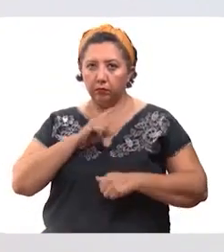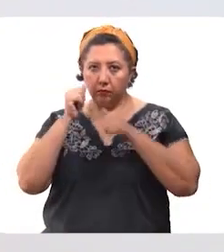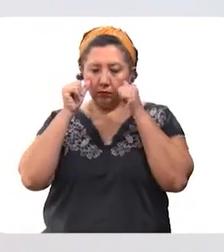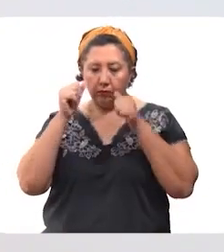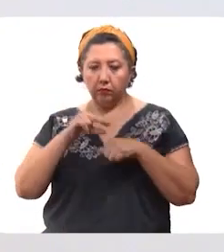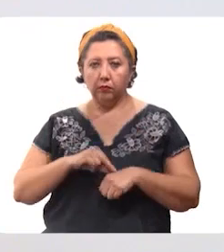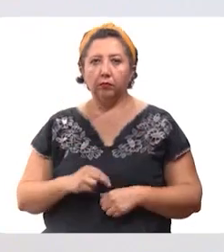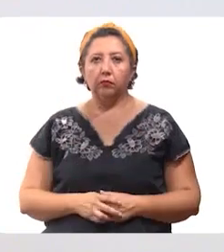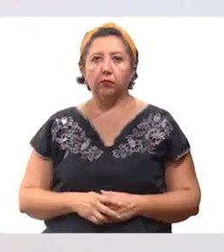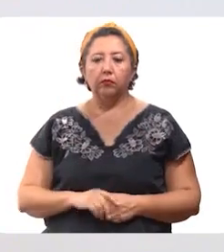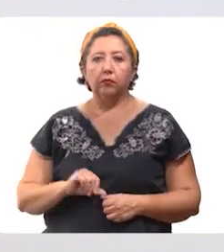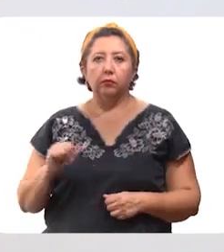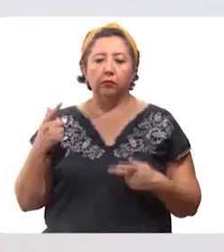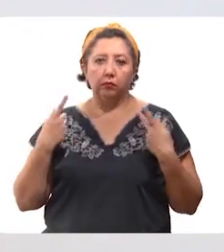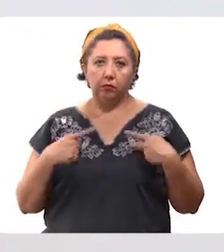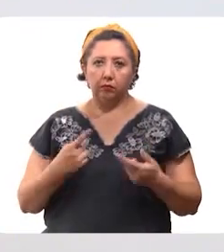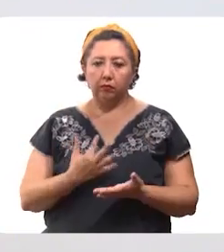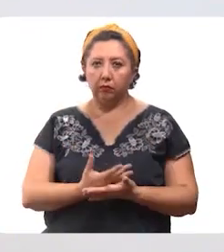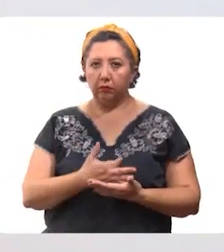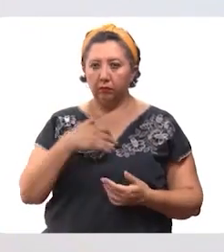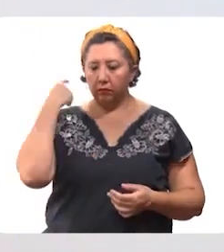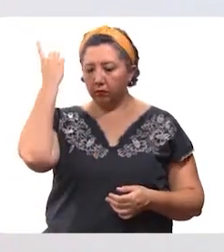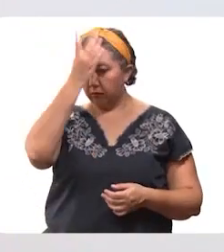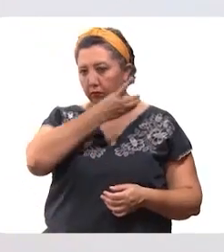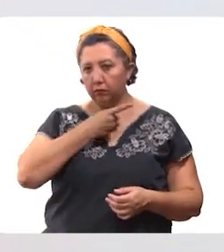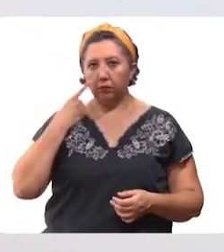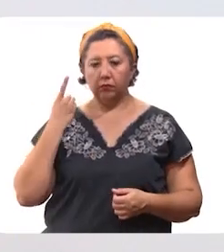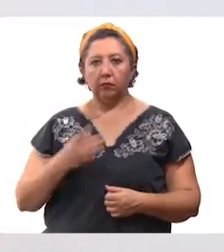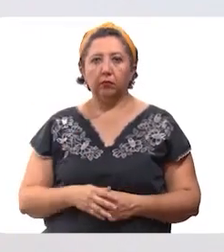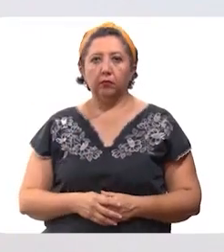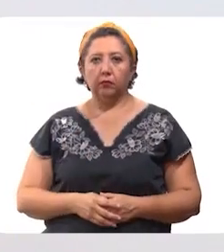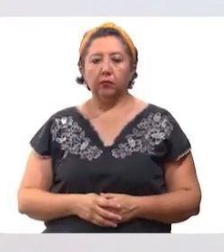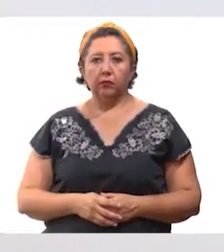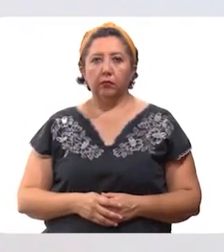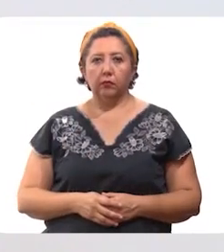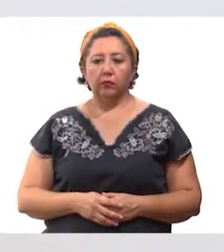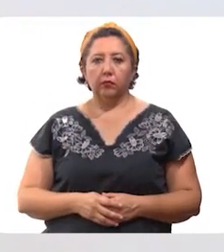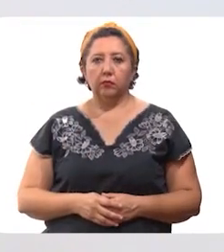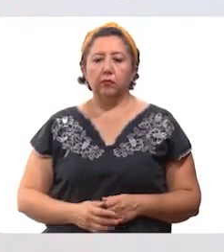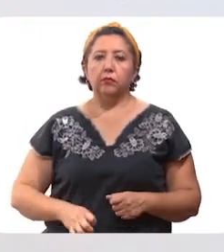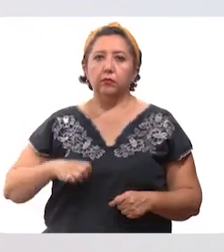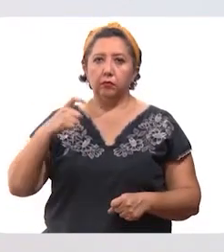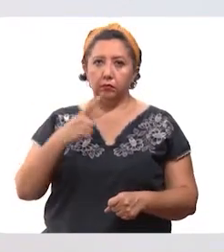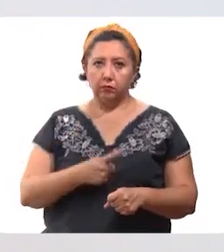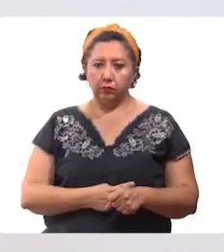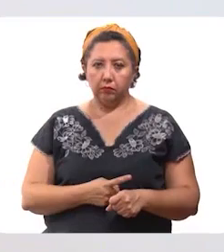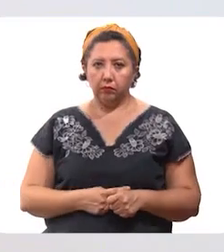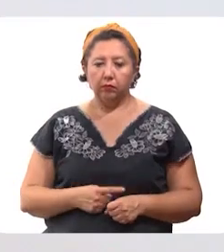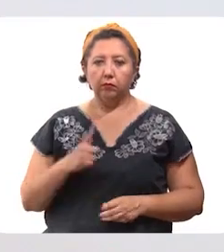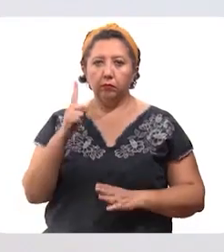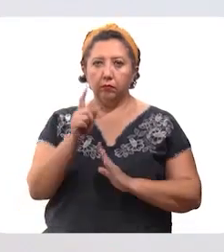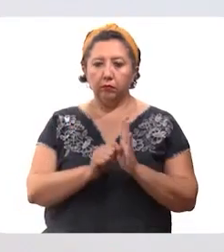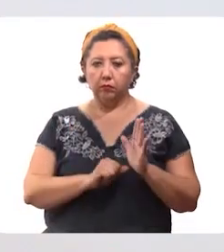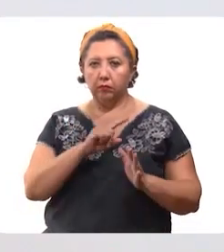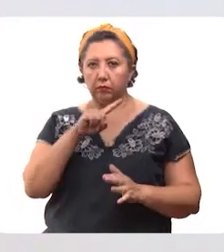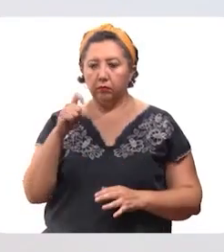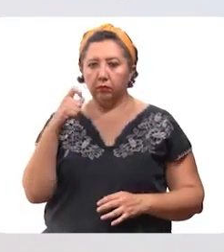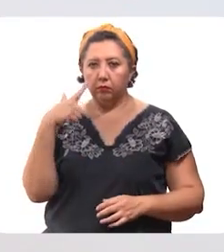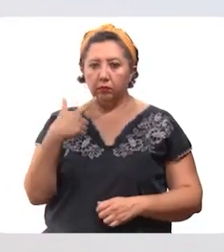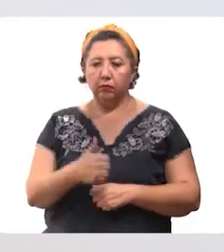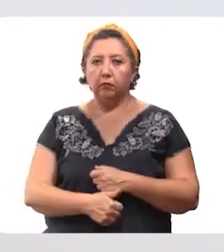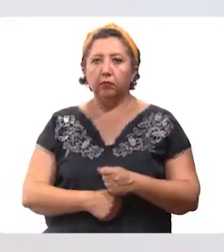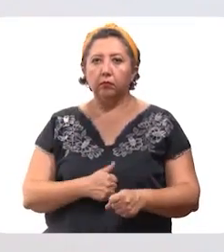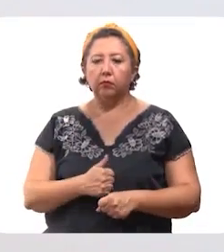en aislamiento total. Hay otros pacientes a la espera de diagnóstico. El rango de edad de los casos es de 1 mes